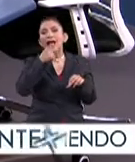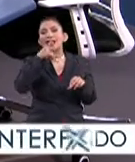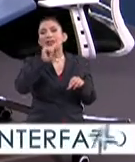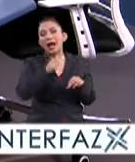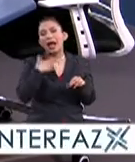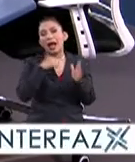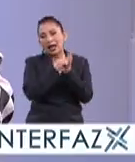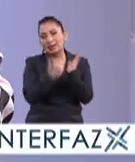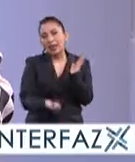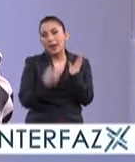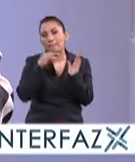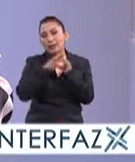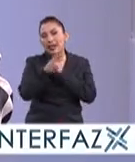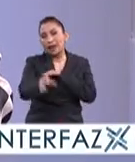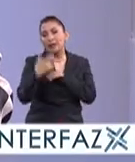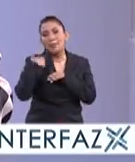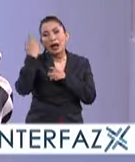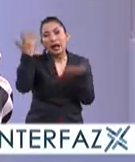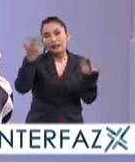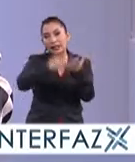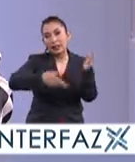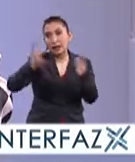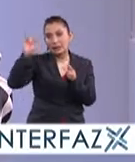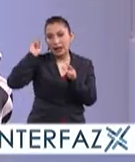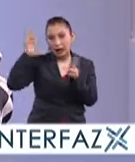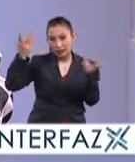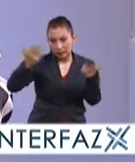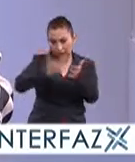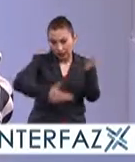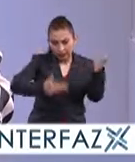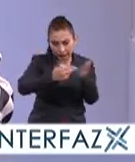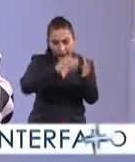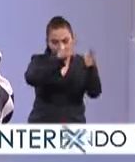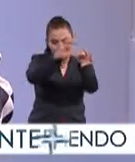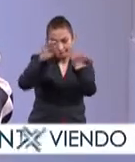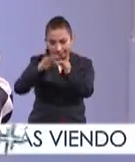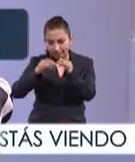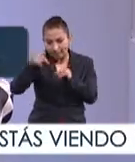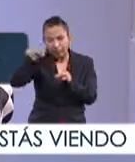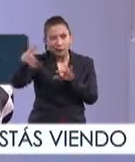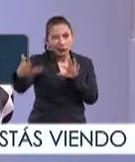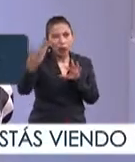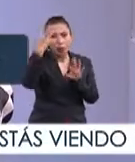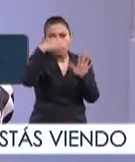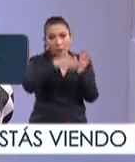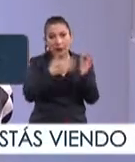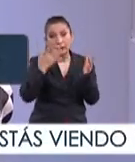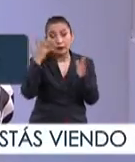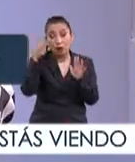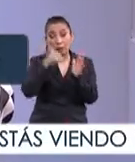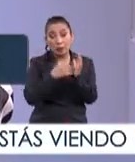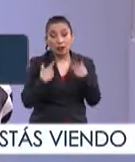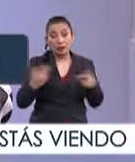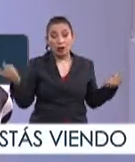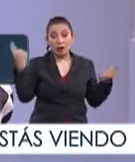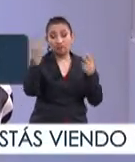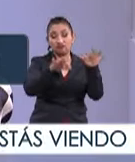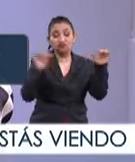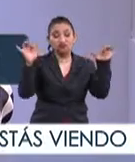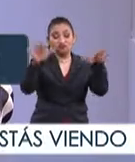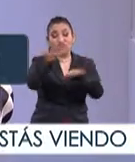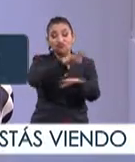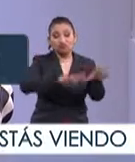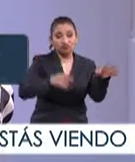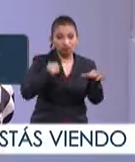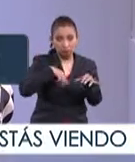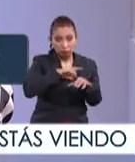proporcionar un taller aparte de la caravana. Lo hicimos el día viernes, pues estuvieron aproximadamente 4.000 a 5.000 personas ahí y